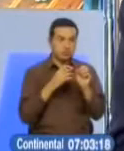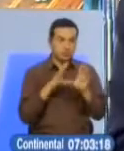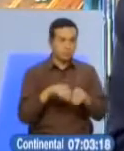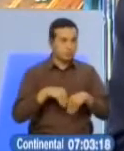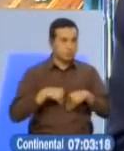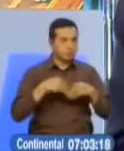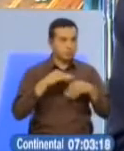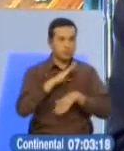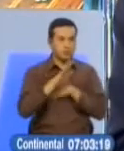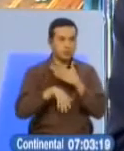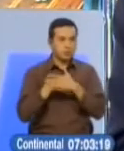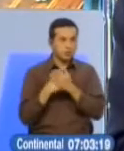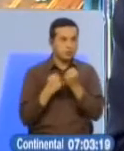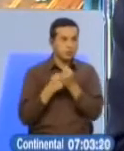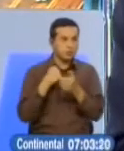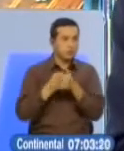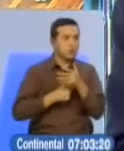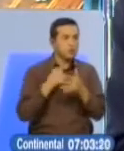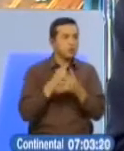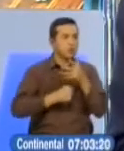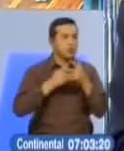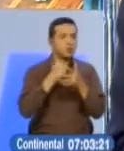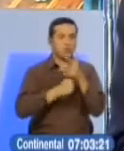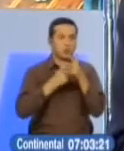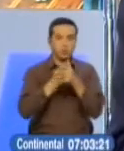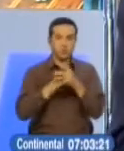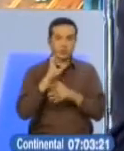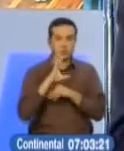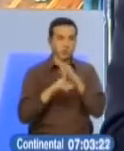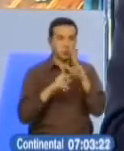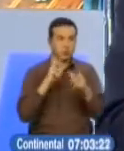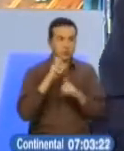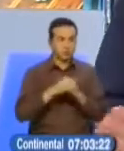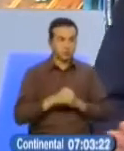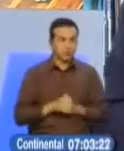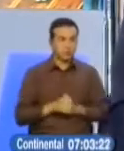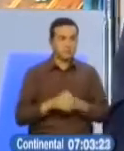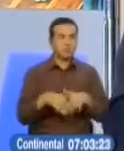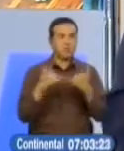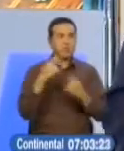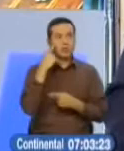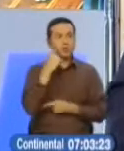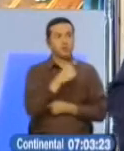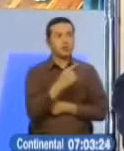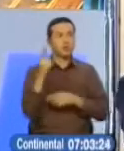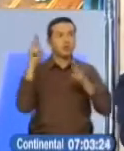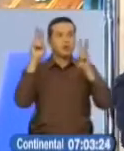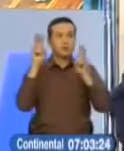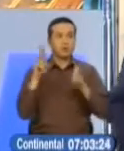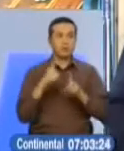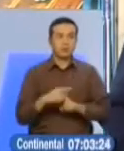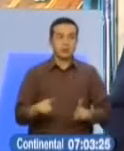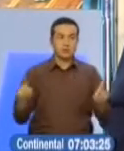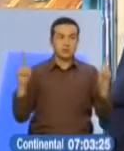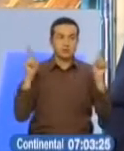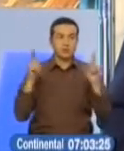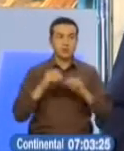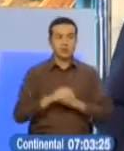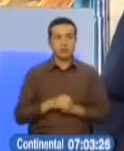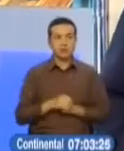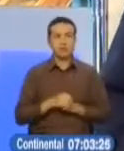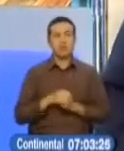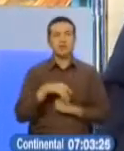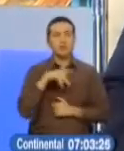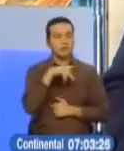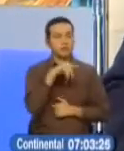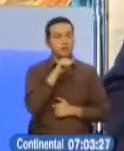empoderar a todos en esta lucha contra la corrupción. Pero el día de hoy vamos a tratar temas distintos. Con